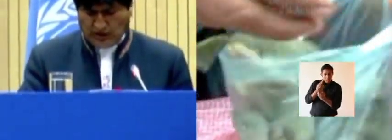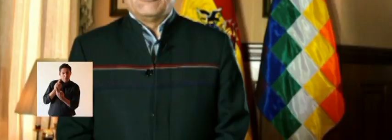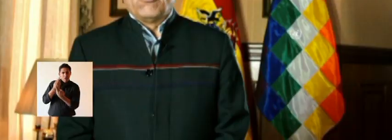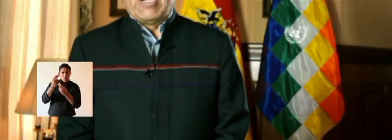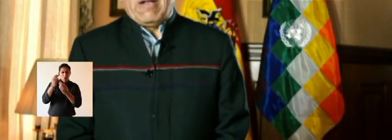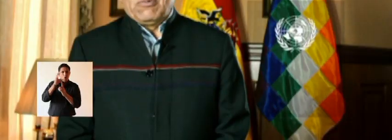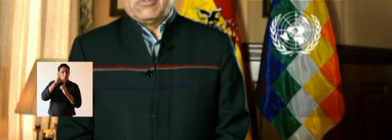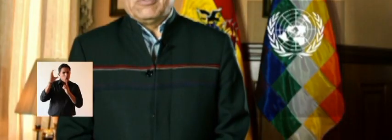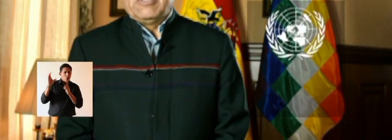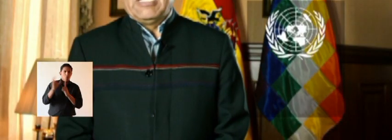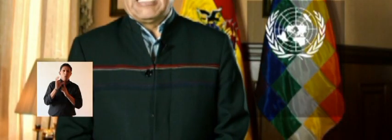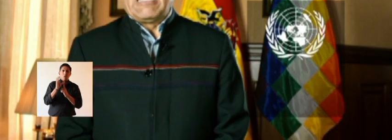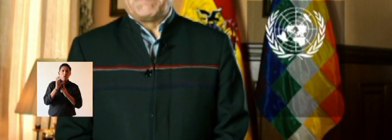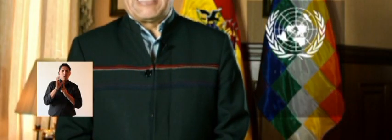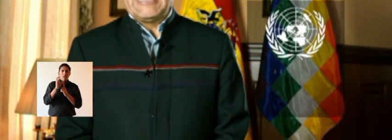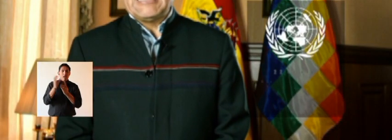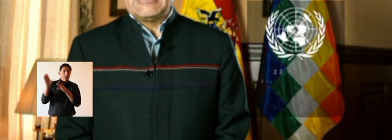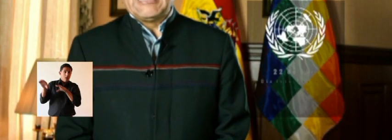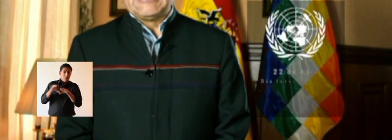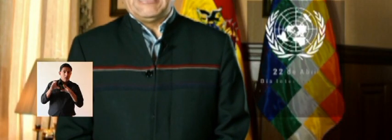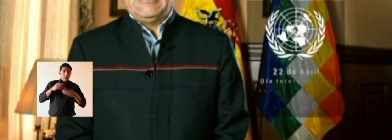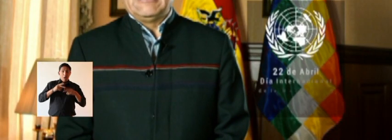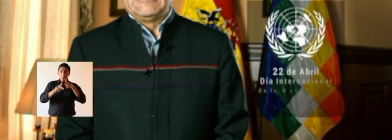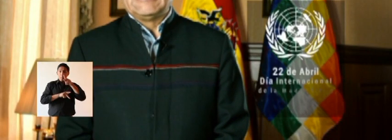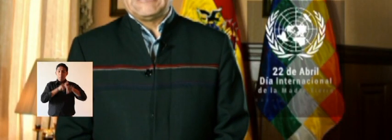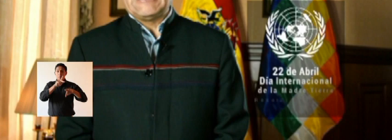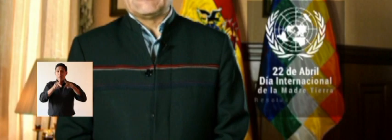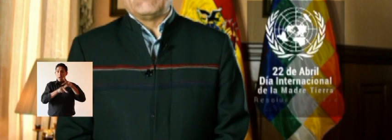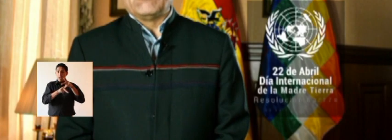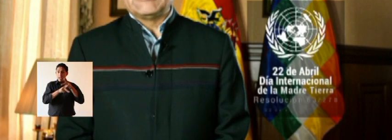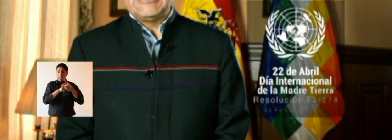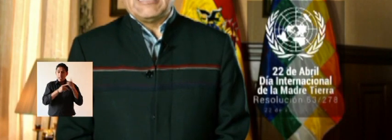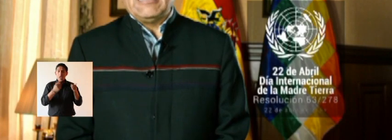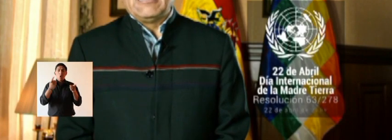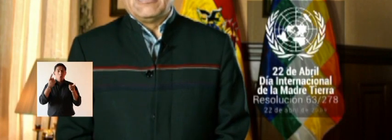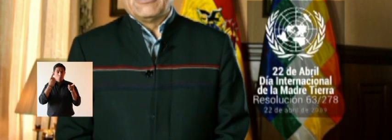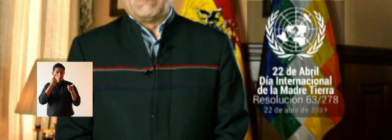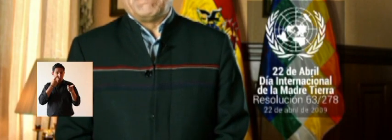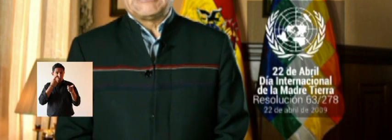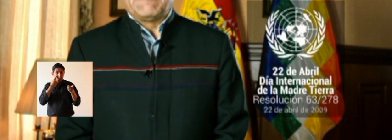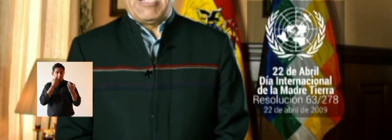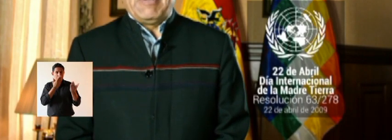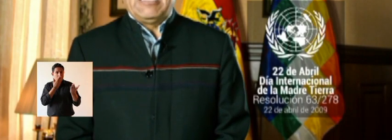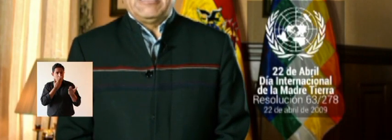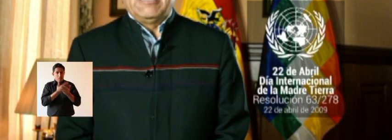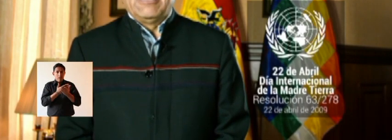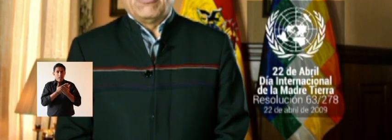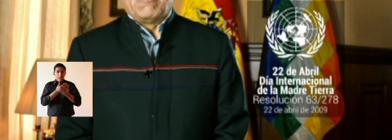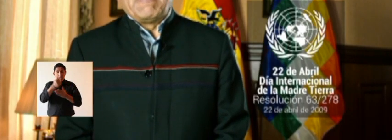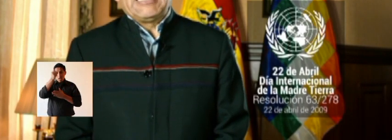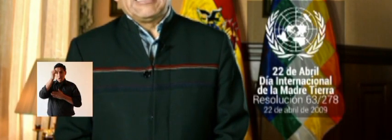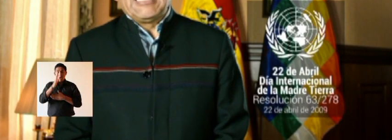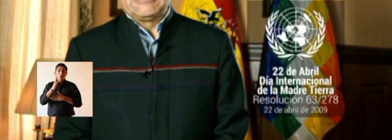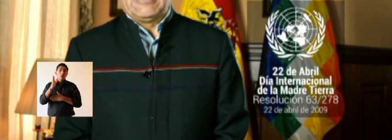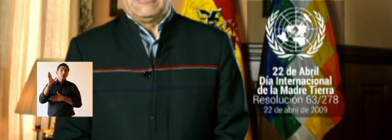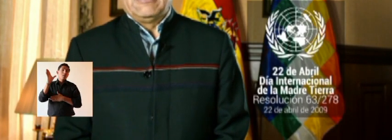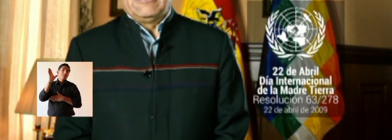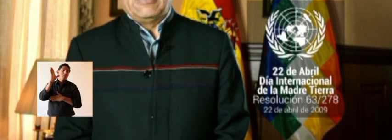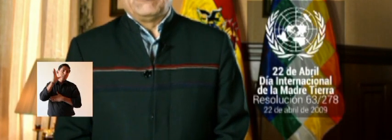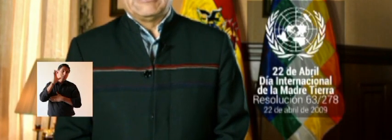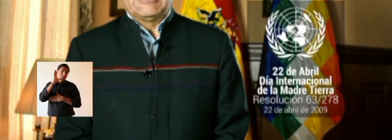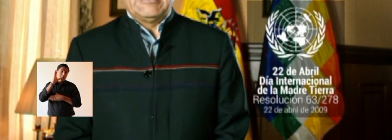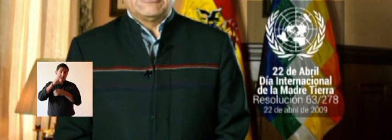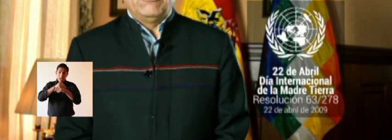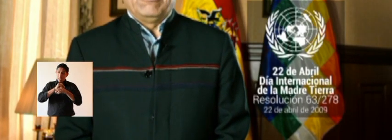cultura. Logramos que el planeta Tierra sea reconocida como Pachamama, como Madre Tierra.